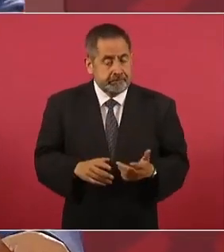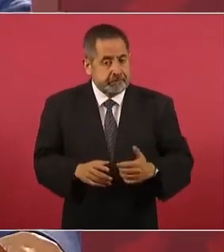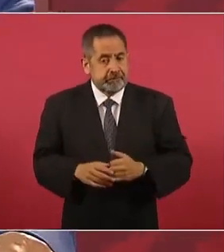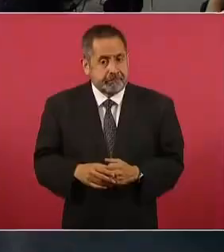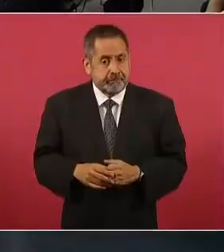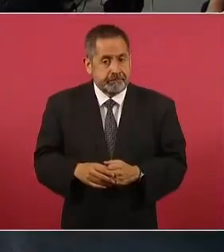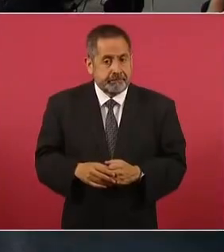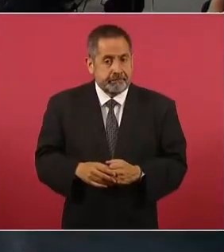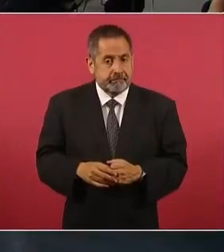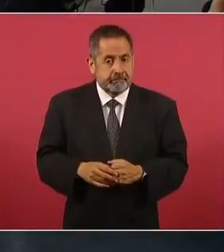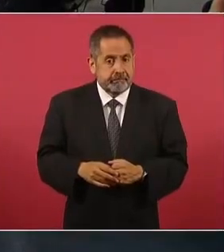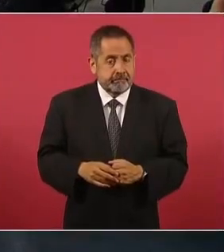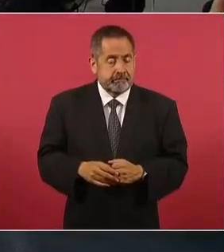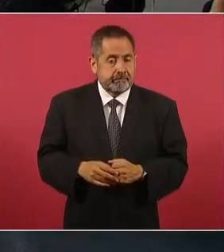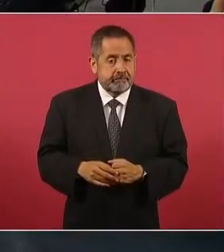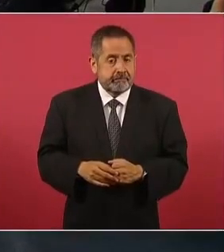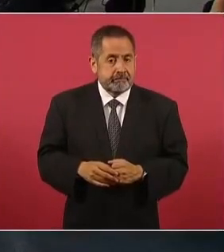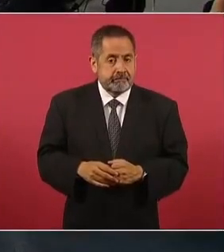Pero